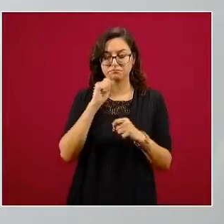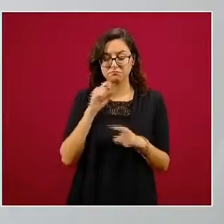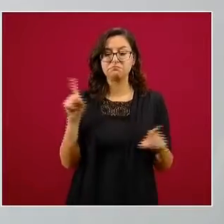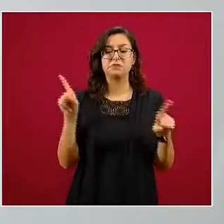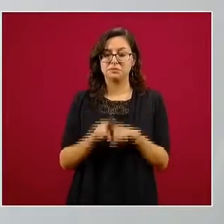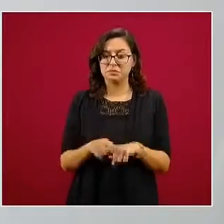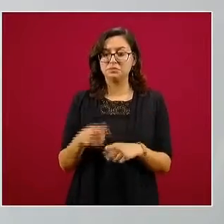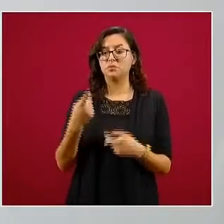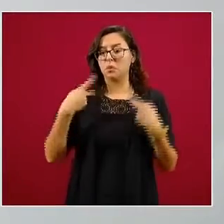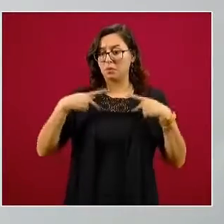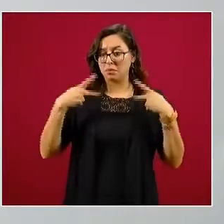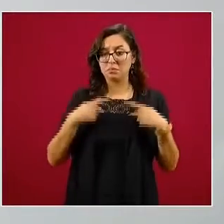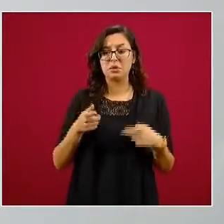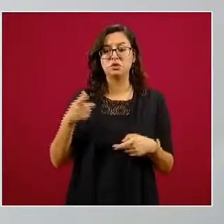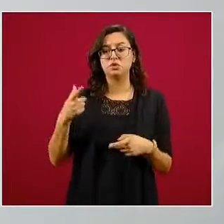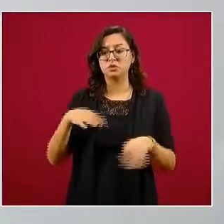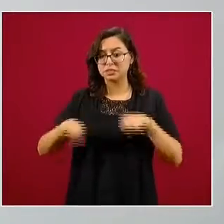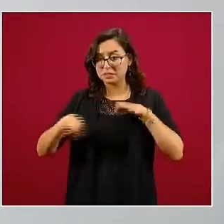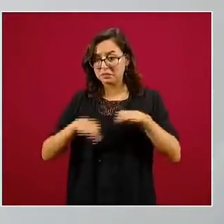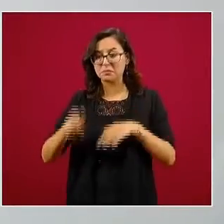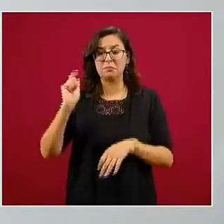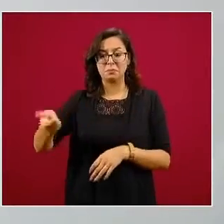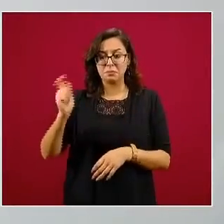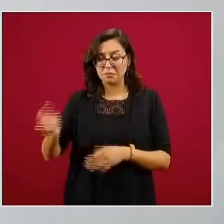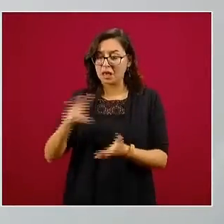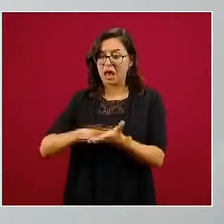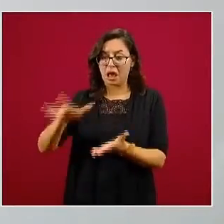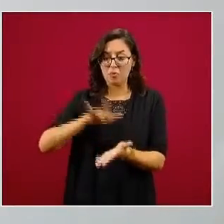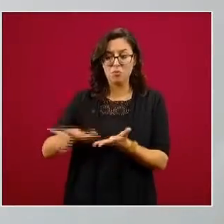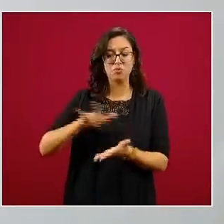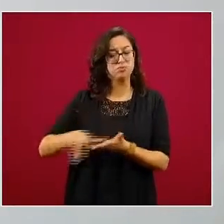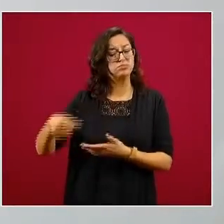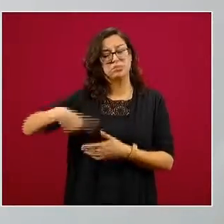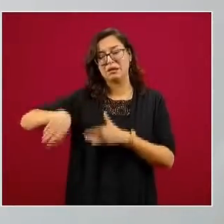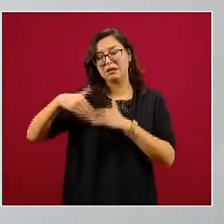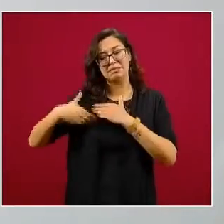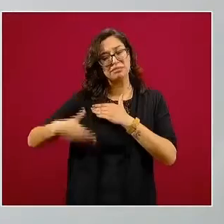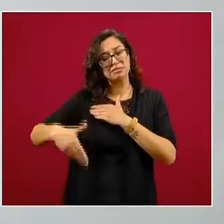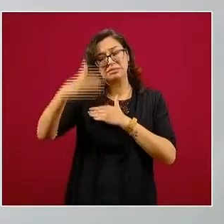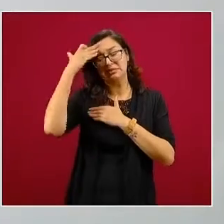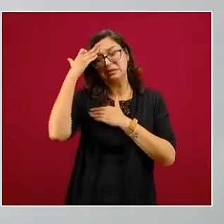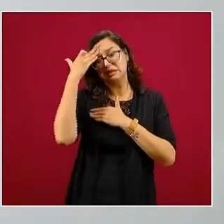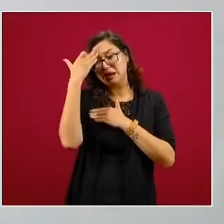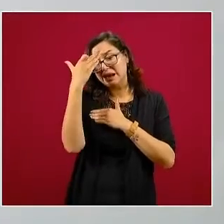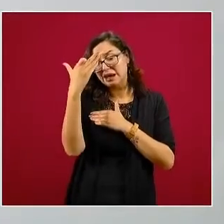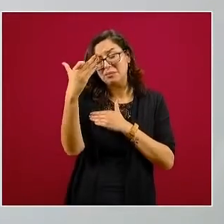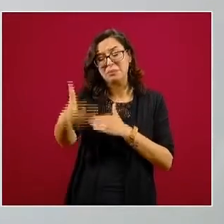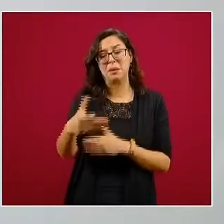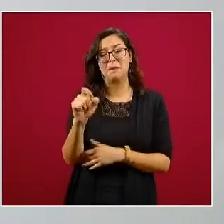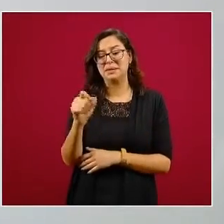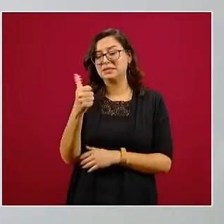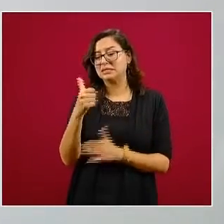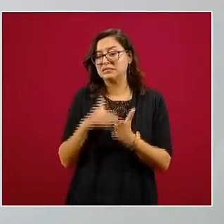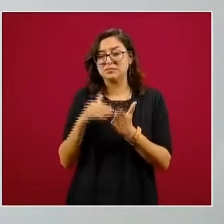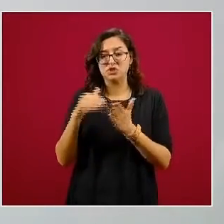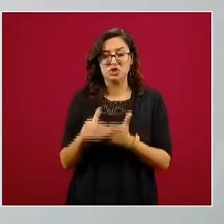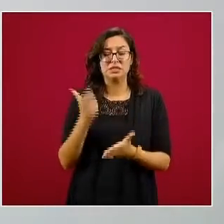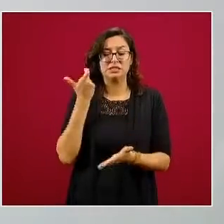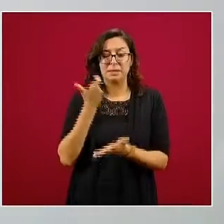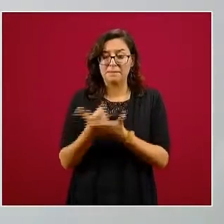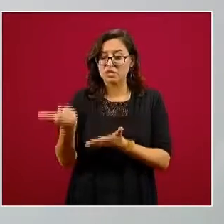estados, y la Federación, una dificultad por el hecho de que una parte muy sustancial de nuestro personal de salud